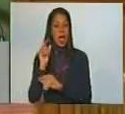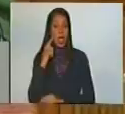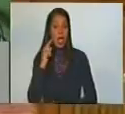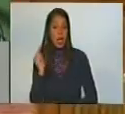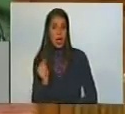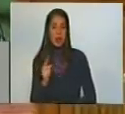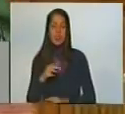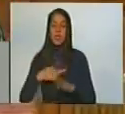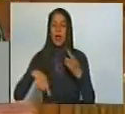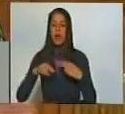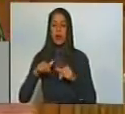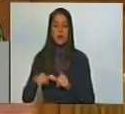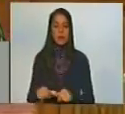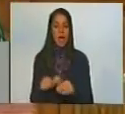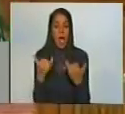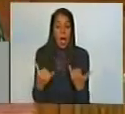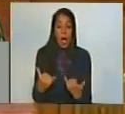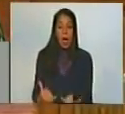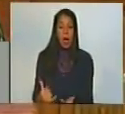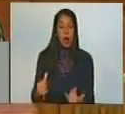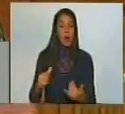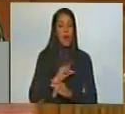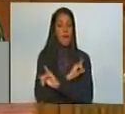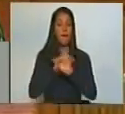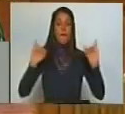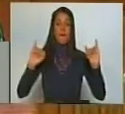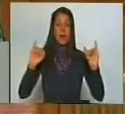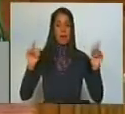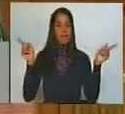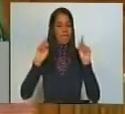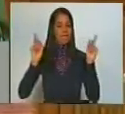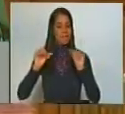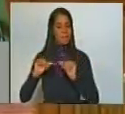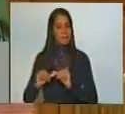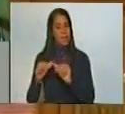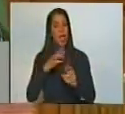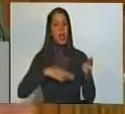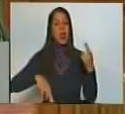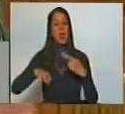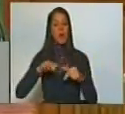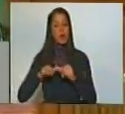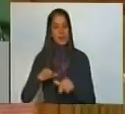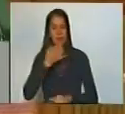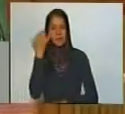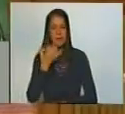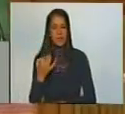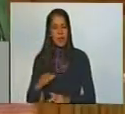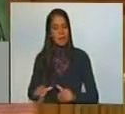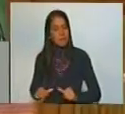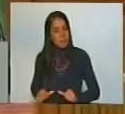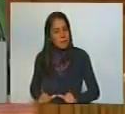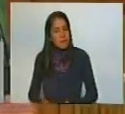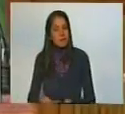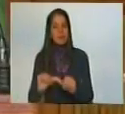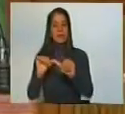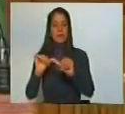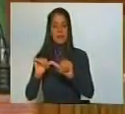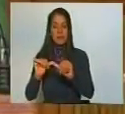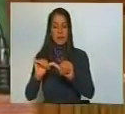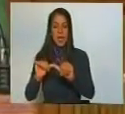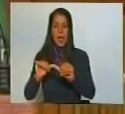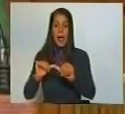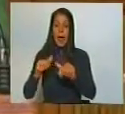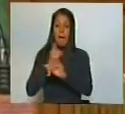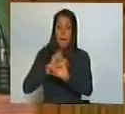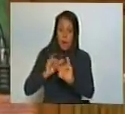no ha terminado ni siquiera ahora que estamos aquí, porque la revolución, si es verdadera, no termina nunca.